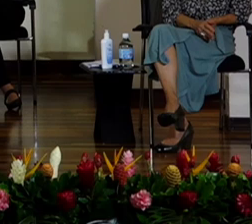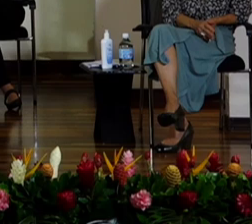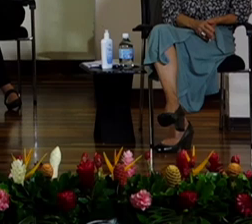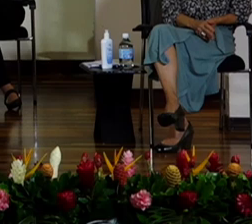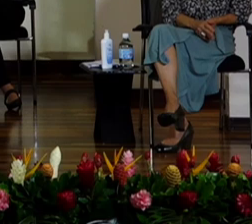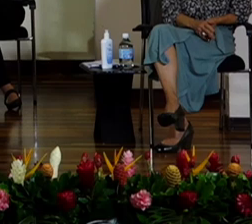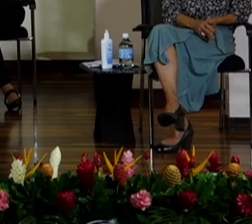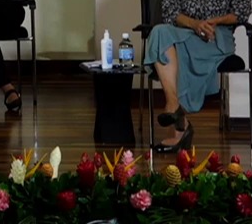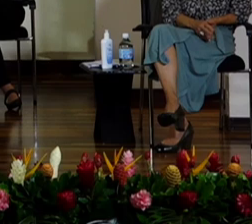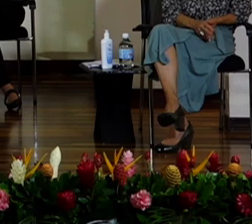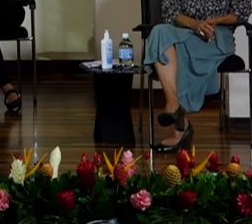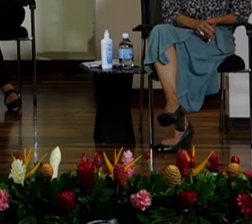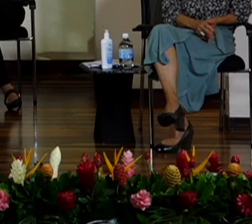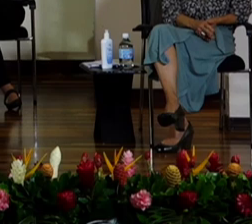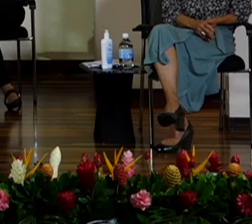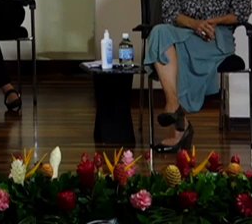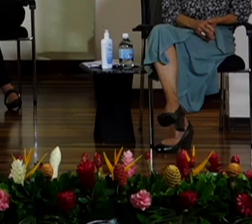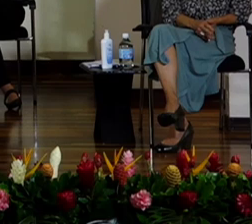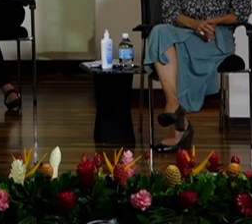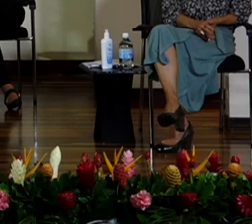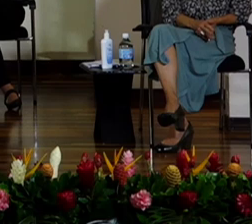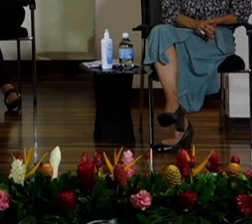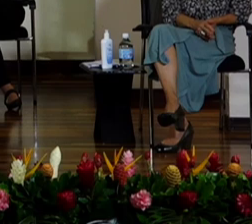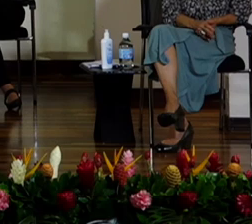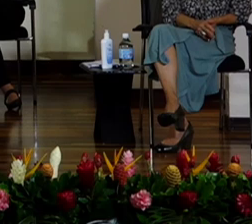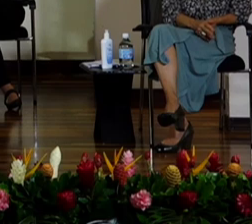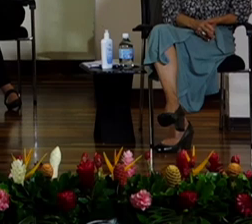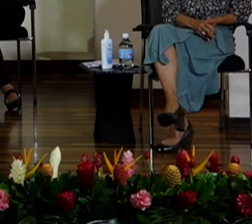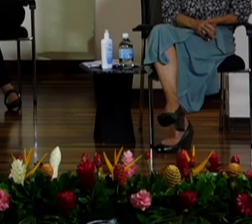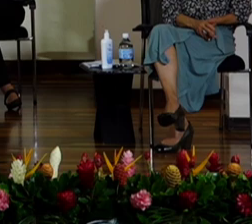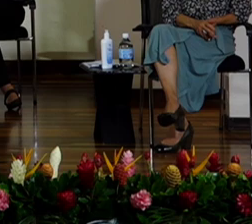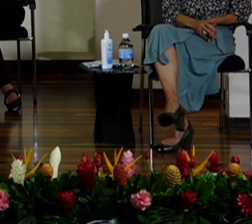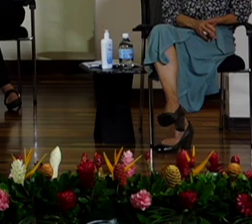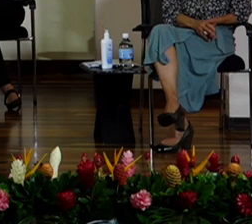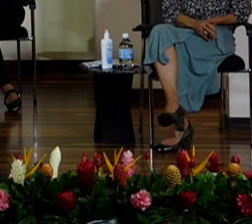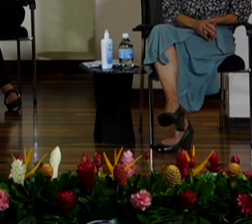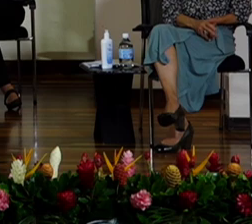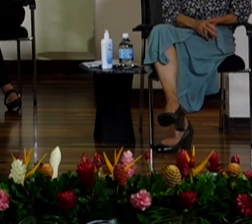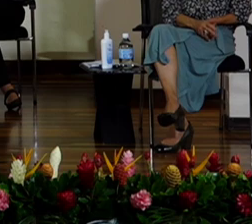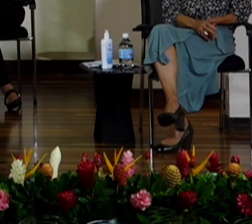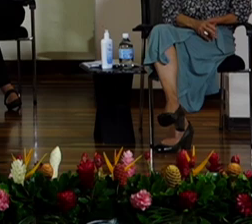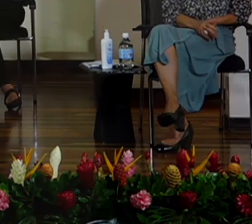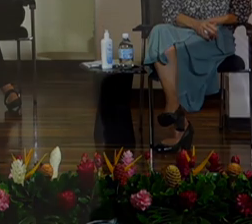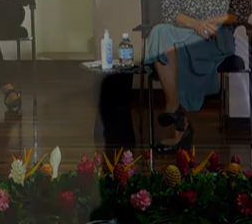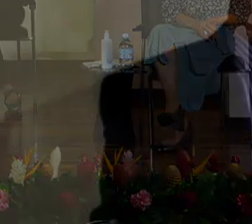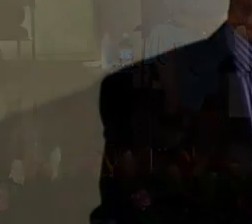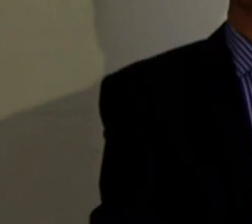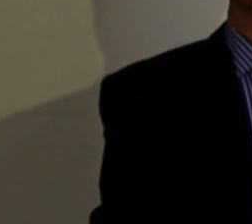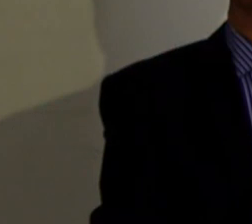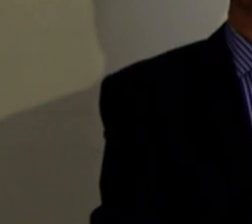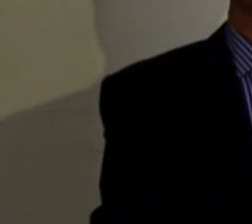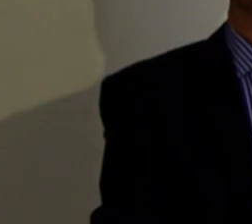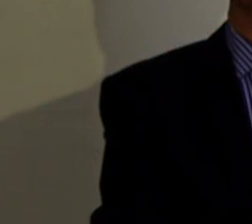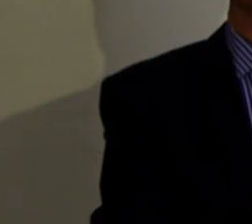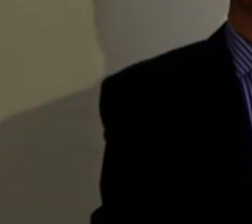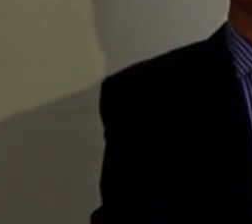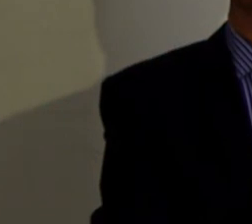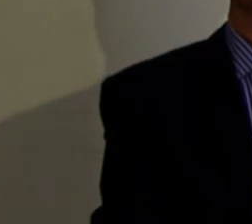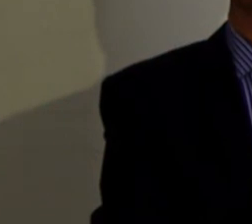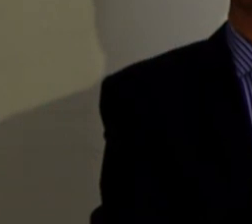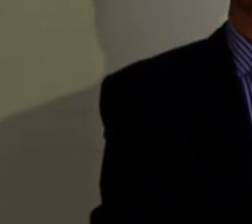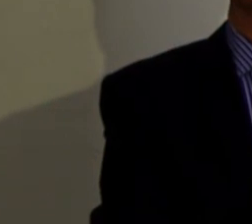conmemoración del Día Internacional de la Biodiversidad Biológica y el lanzamiento del programa Más Mujeres, Más